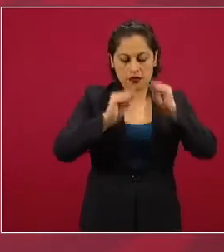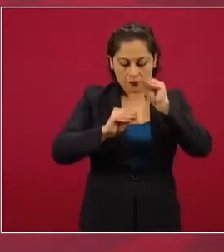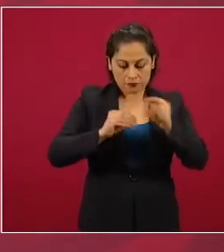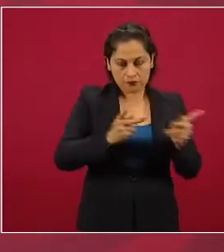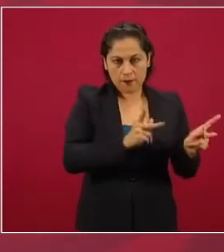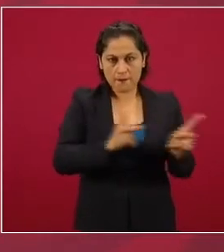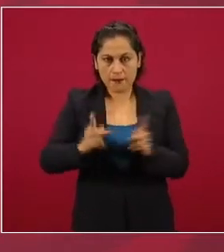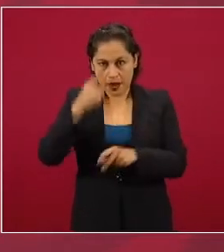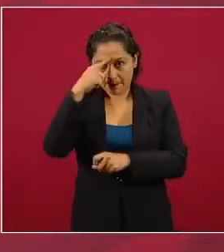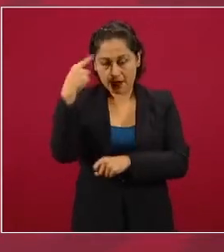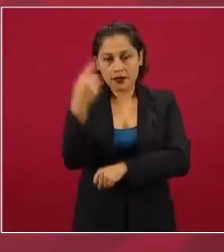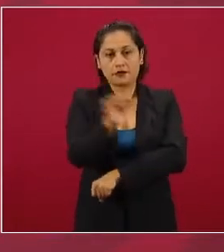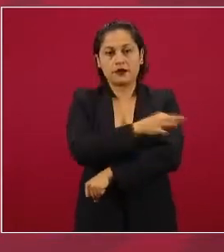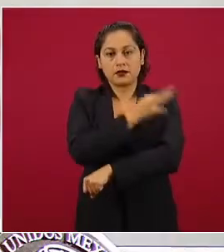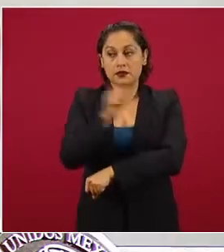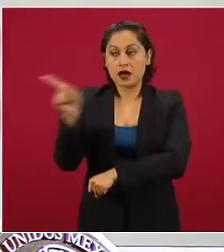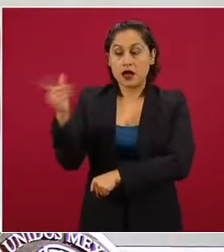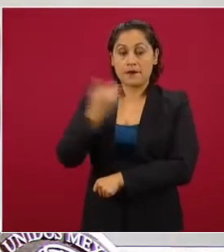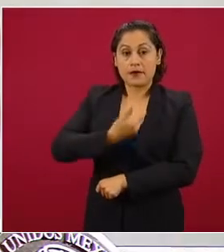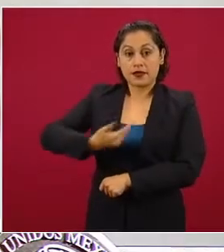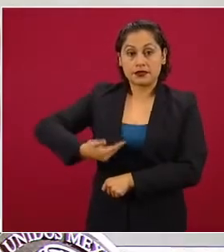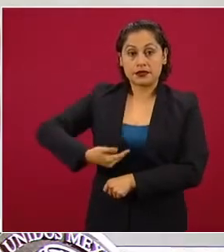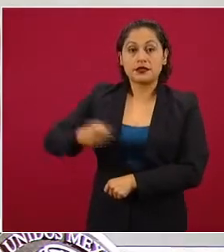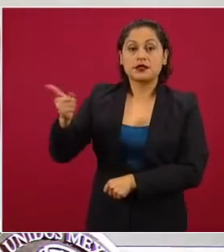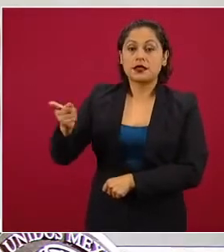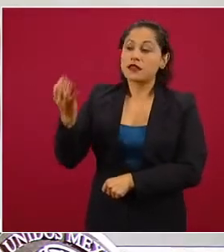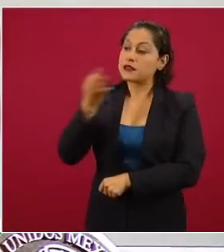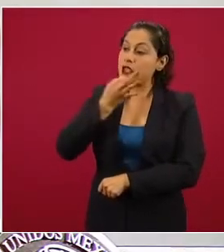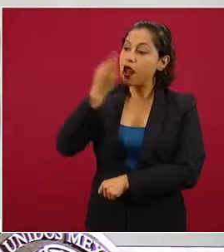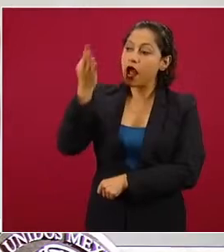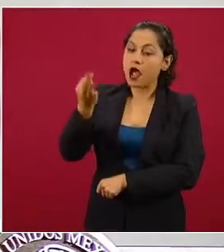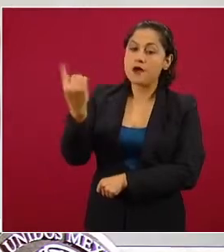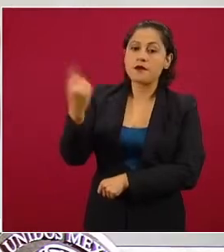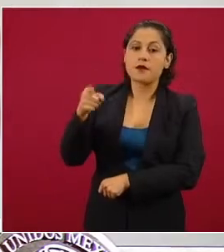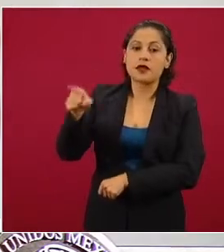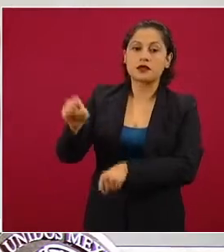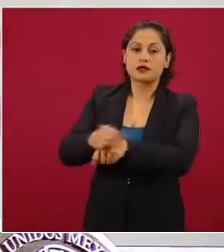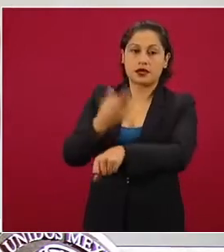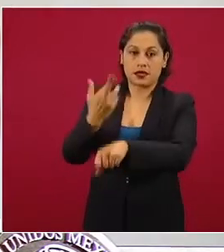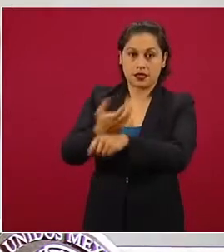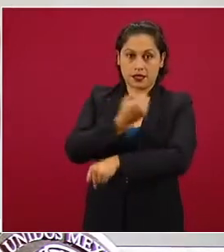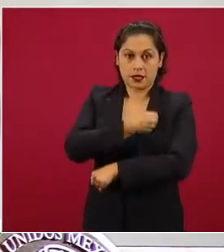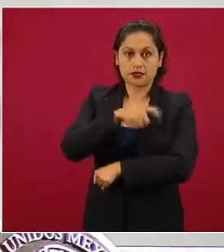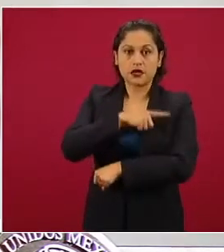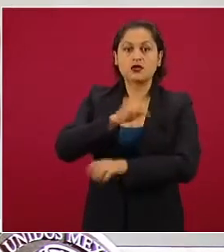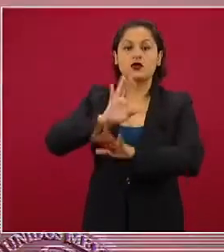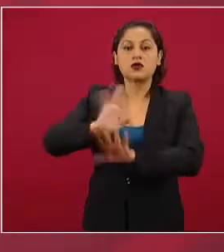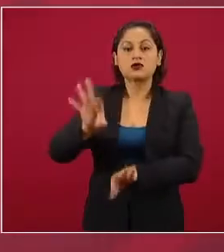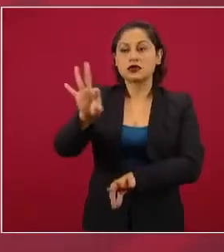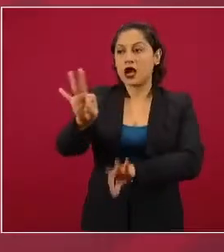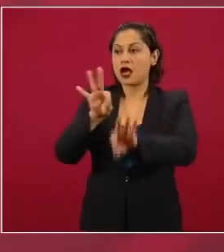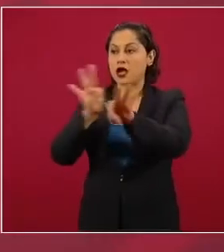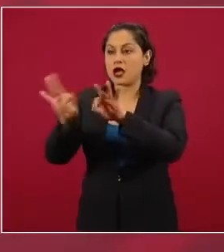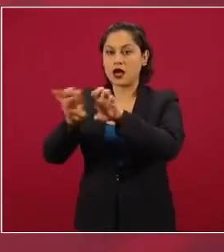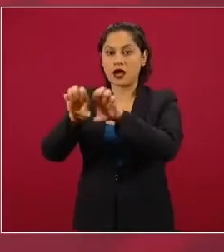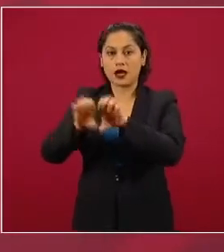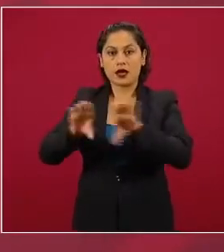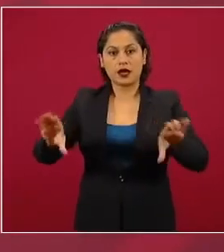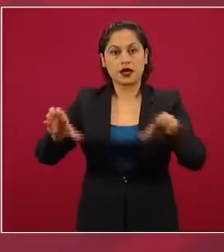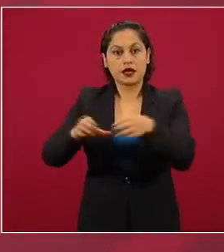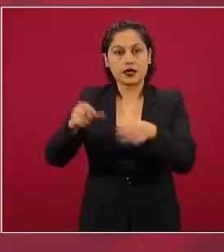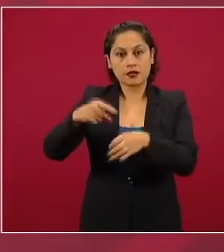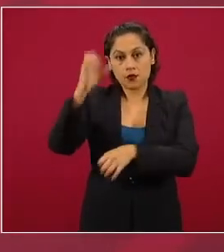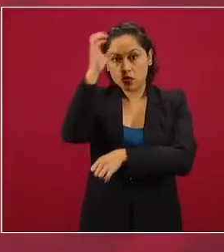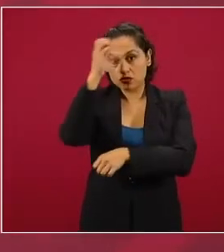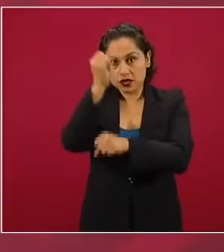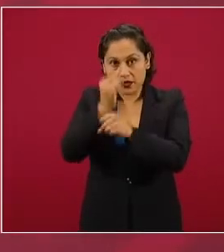Por instrucciones del presidente al secretario de Salud y se estableció un grupo técnico científico que coordina